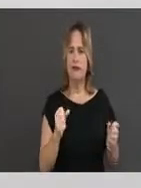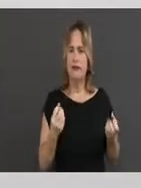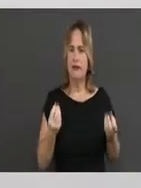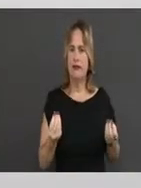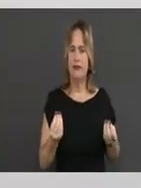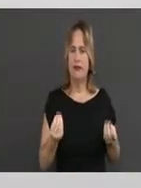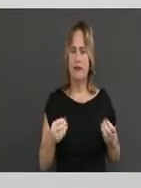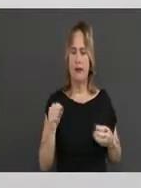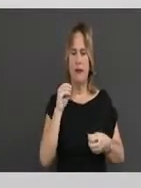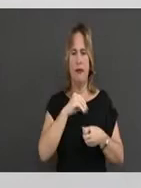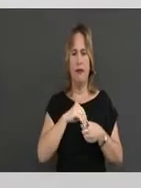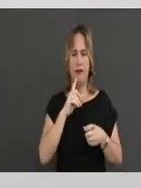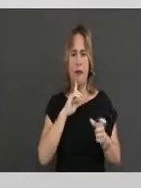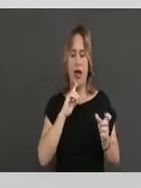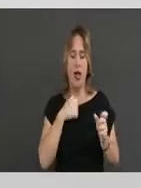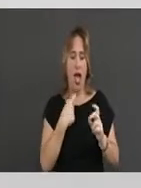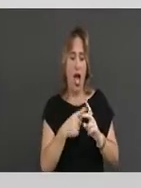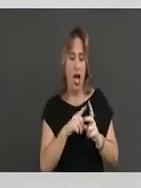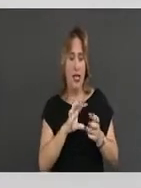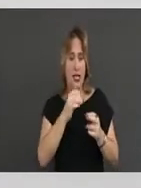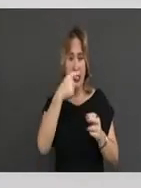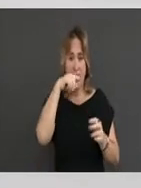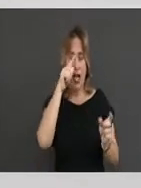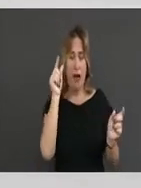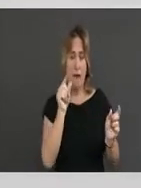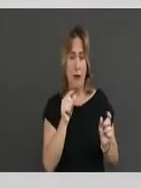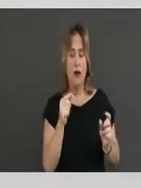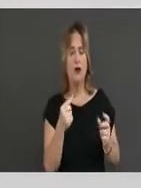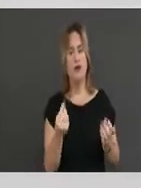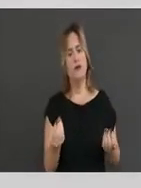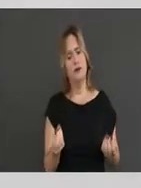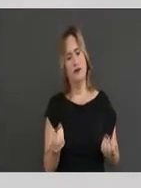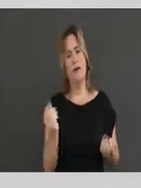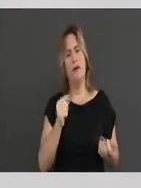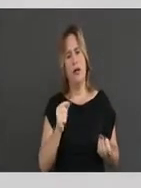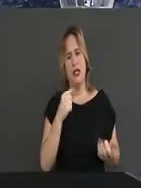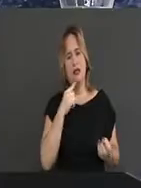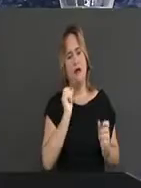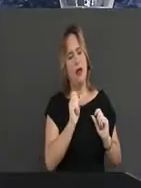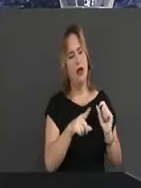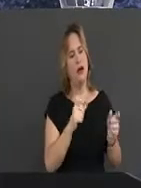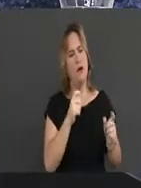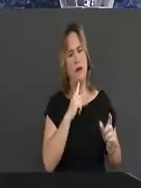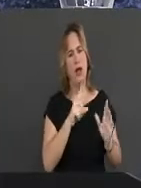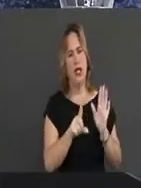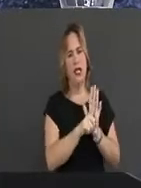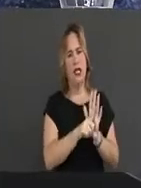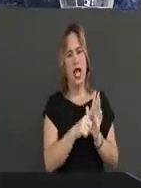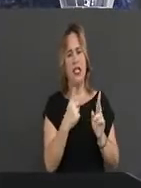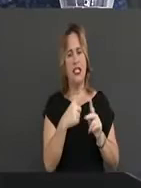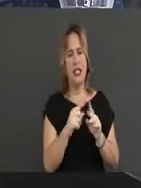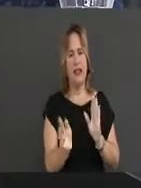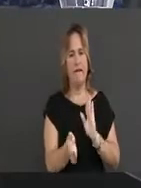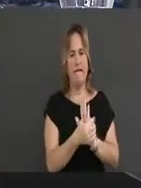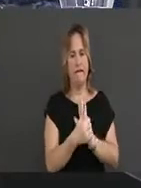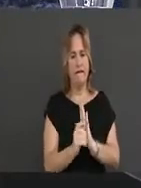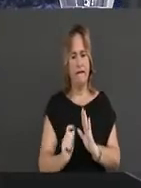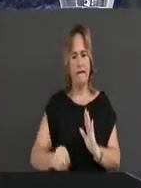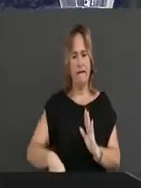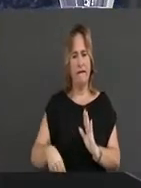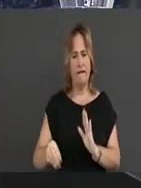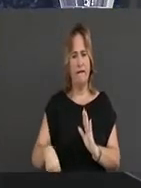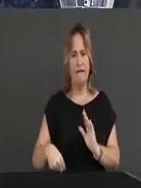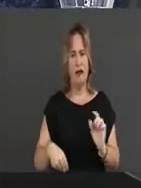lugar para que aun cuando el gas sea poco, evidentemente las personas puedan comprar y esos individuos que